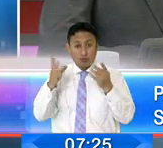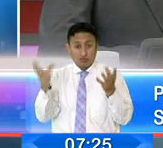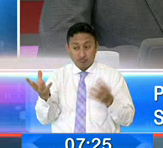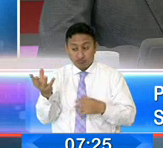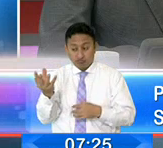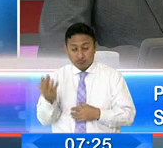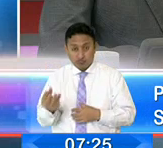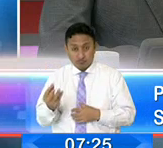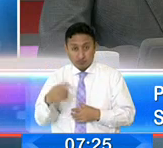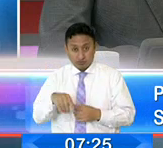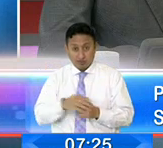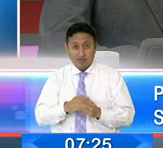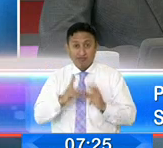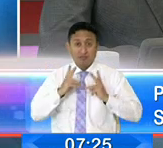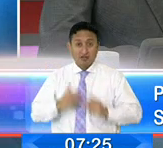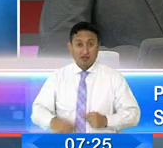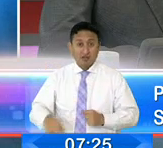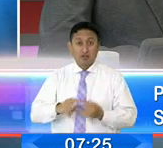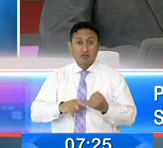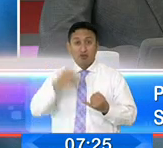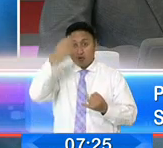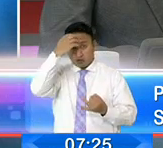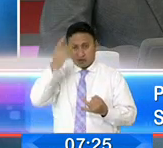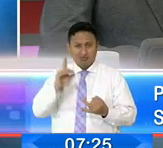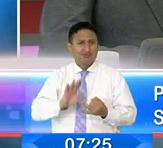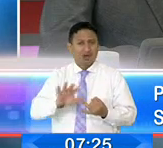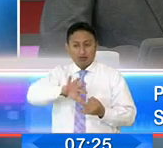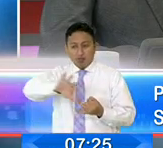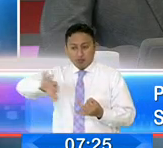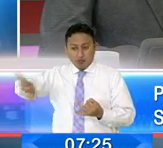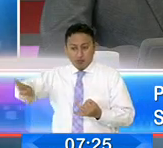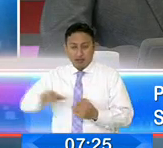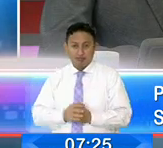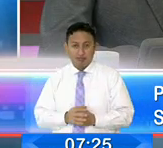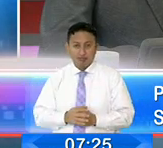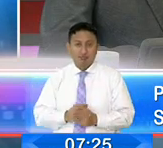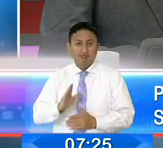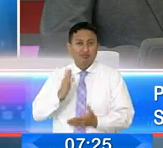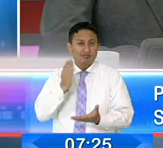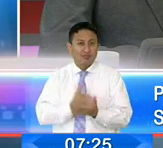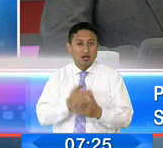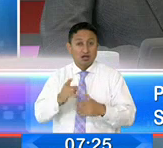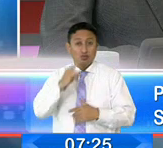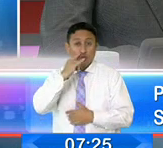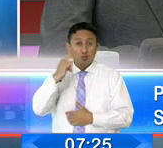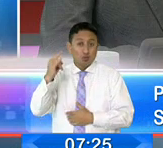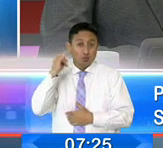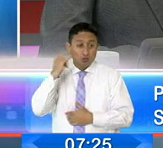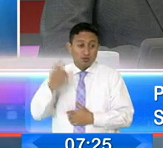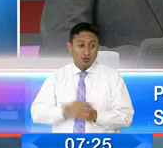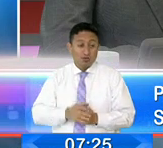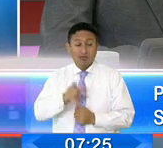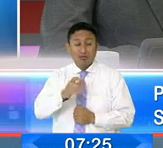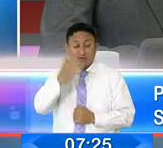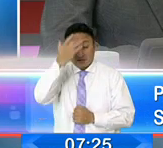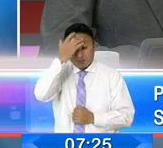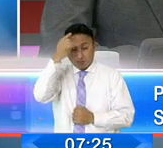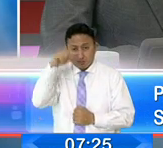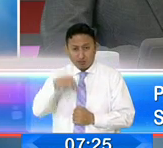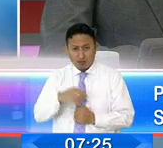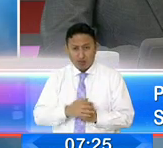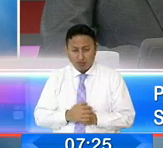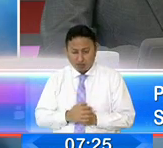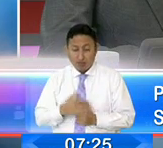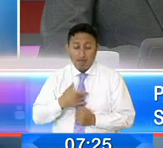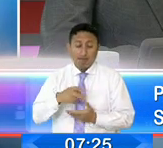que no sea ni en salud ni en educación. Basta, Roberto, de que nuestros niños, nuestros enfermos tengan que